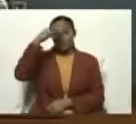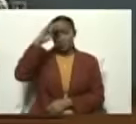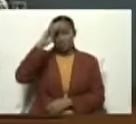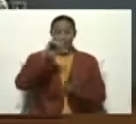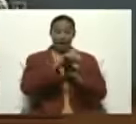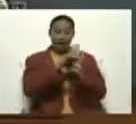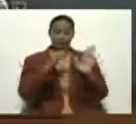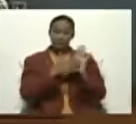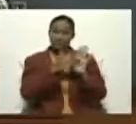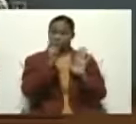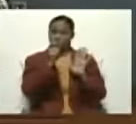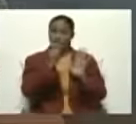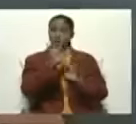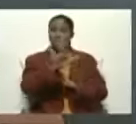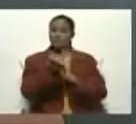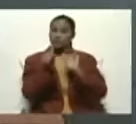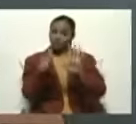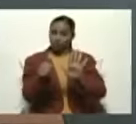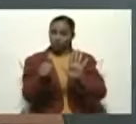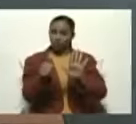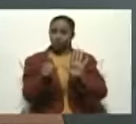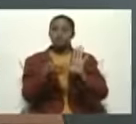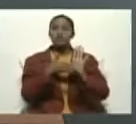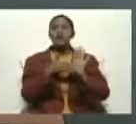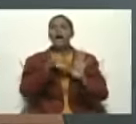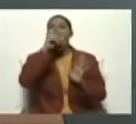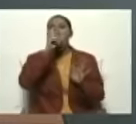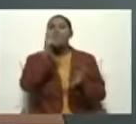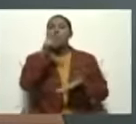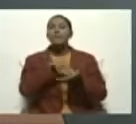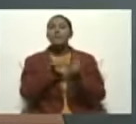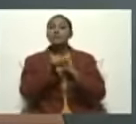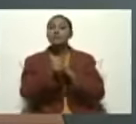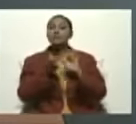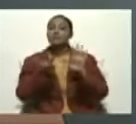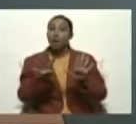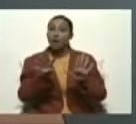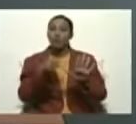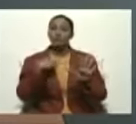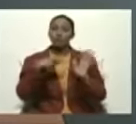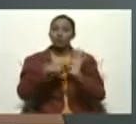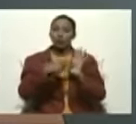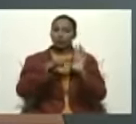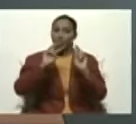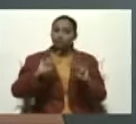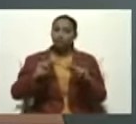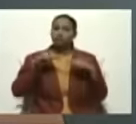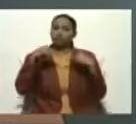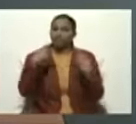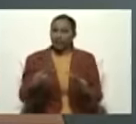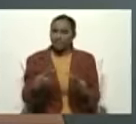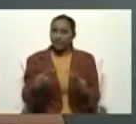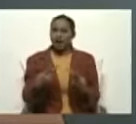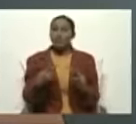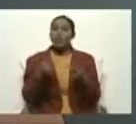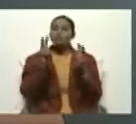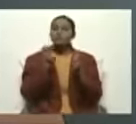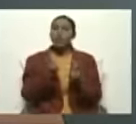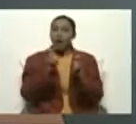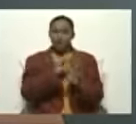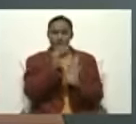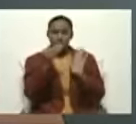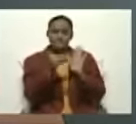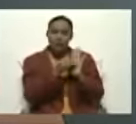156 de la Constitución, que como ustedes conocen, en el 2019 actualizamos, y cuando decimos es actualizamos porque incorporamos